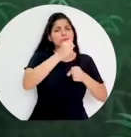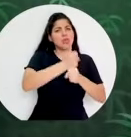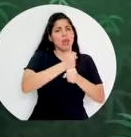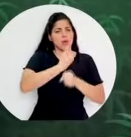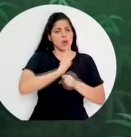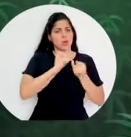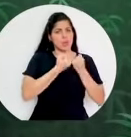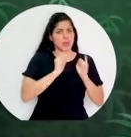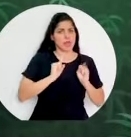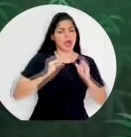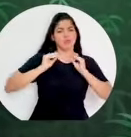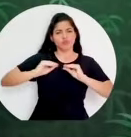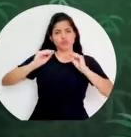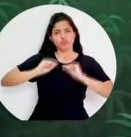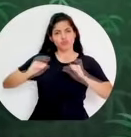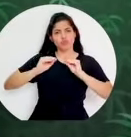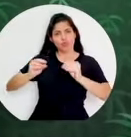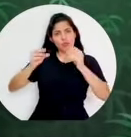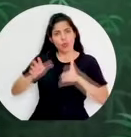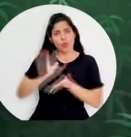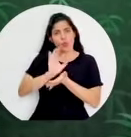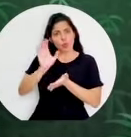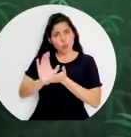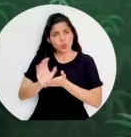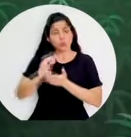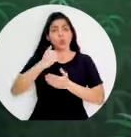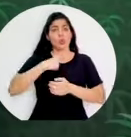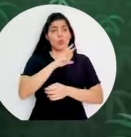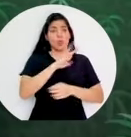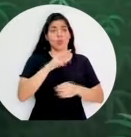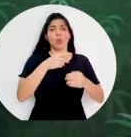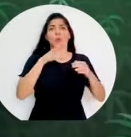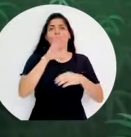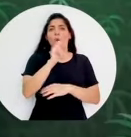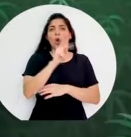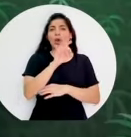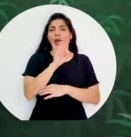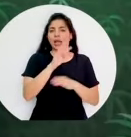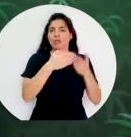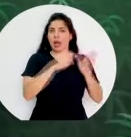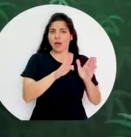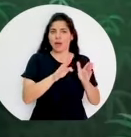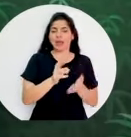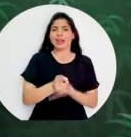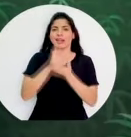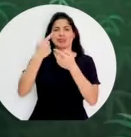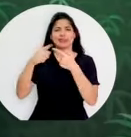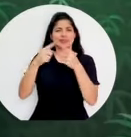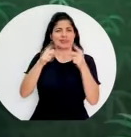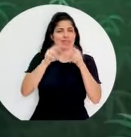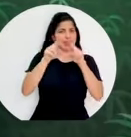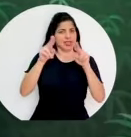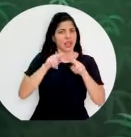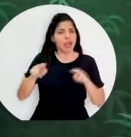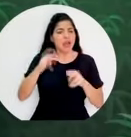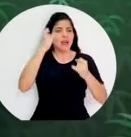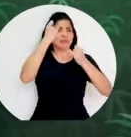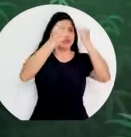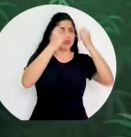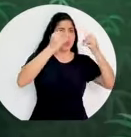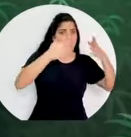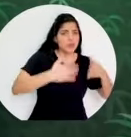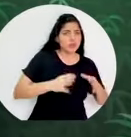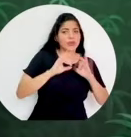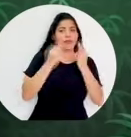trabajo autónomo, cursos de formación docente. Tenemos la plataforma abierta del CONET, recursos interactivos en línea,